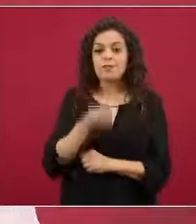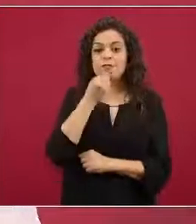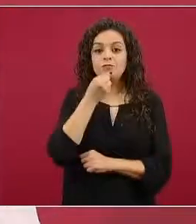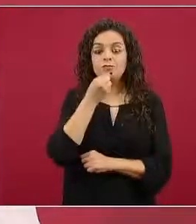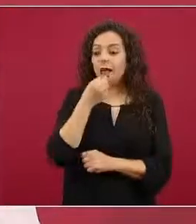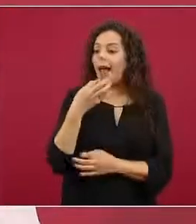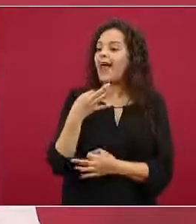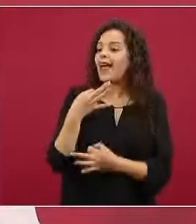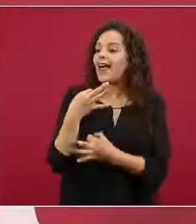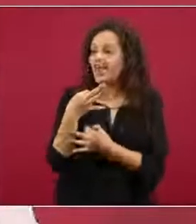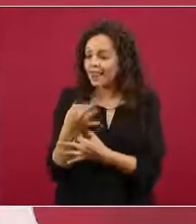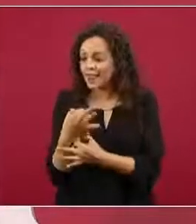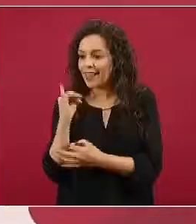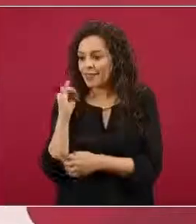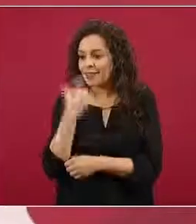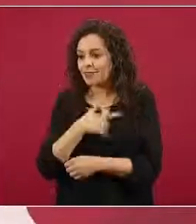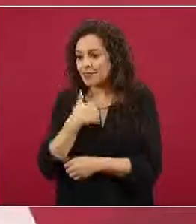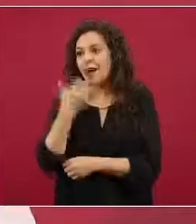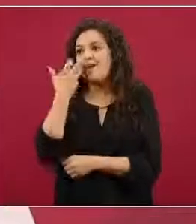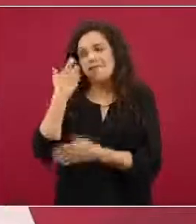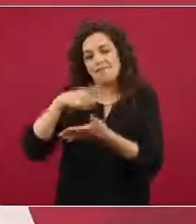atraiga y lo compre.